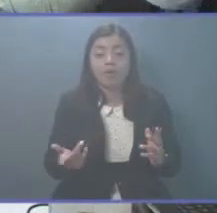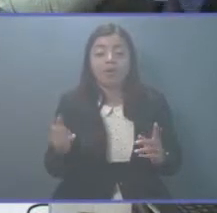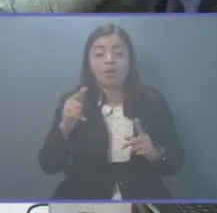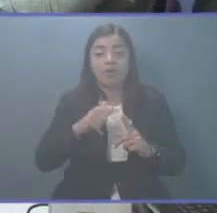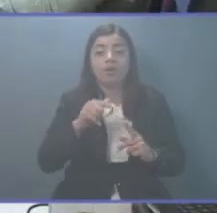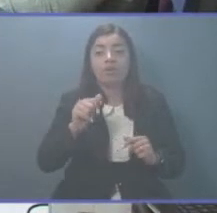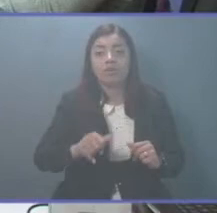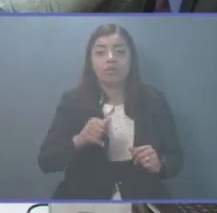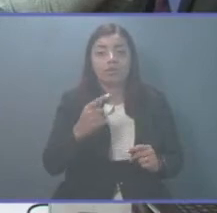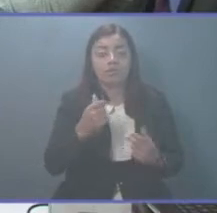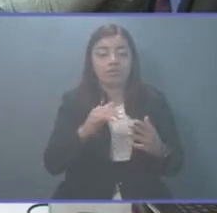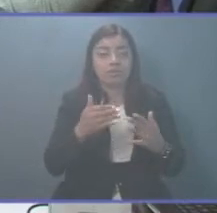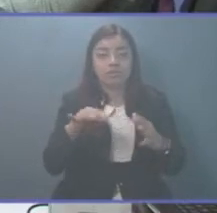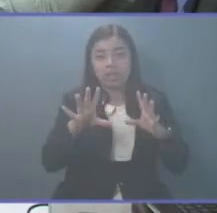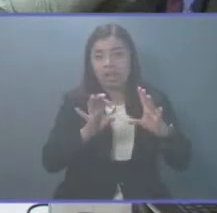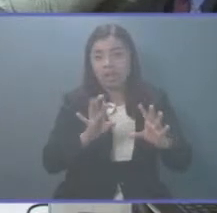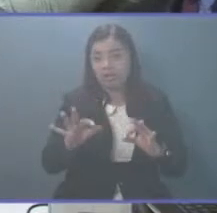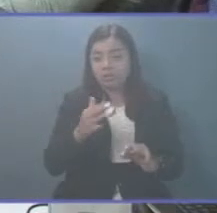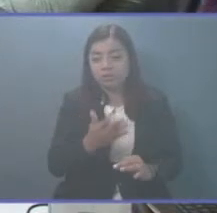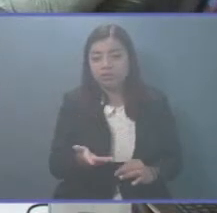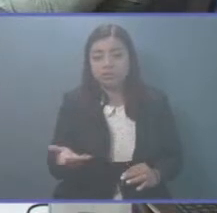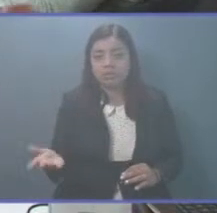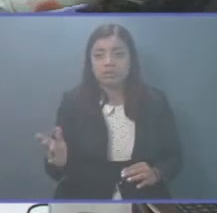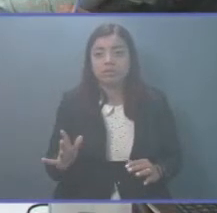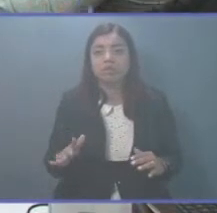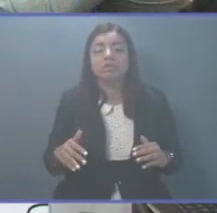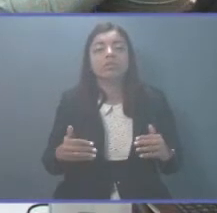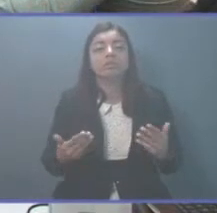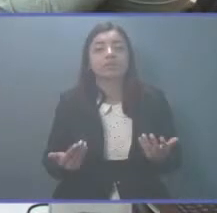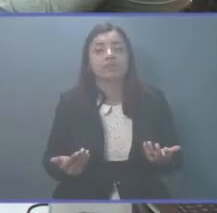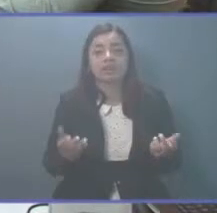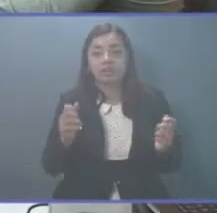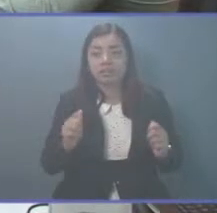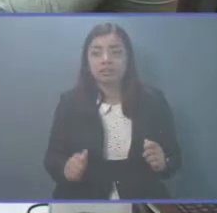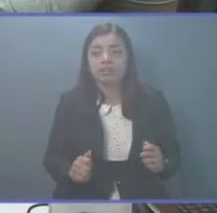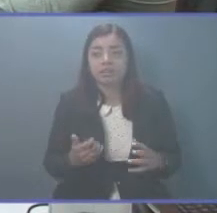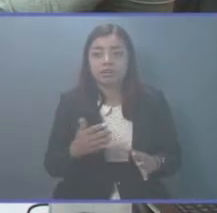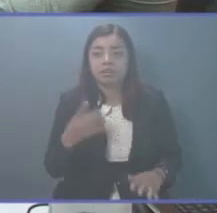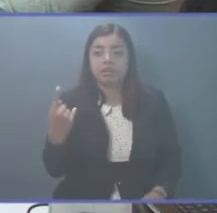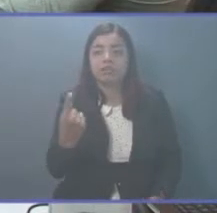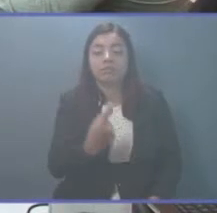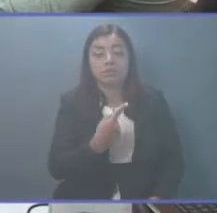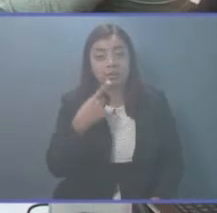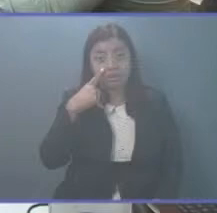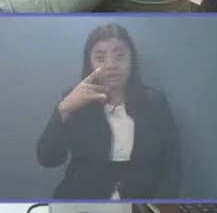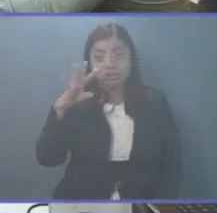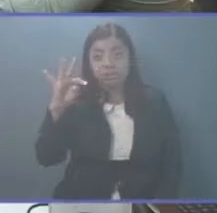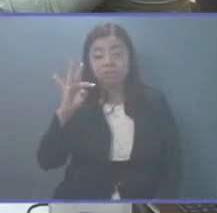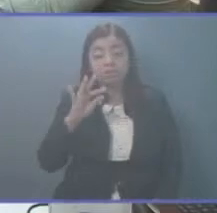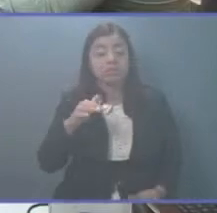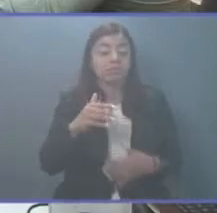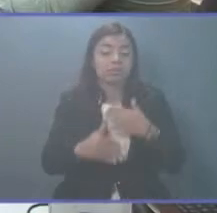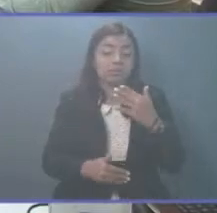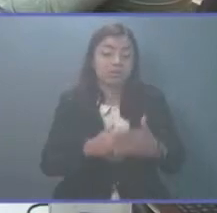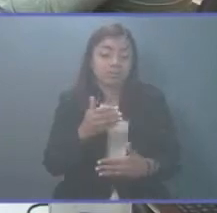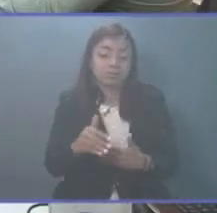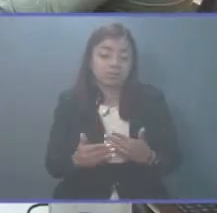incluso entrega en algunos casos, para que estas personas que son testigos en los procesos no se